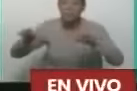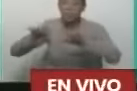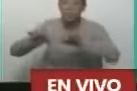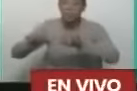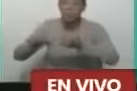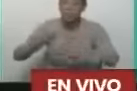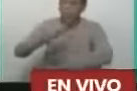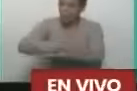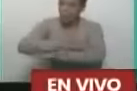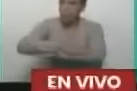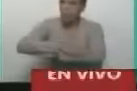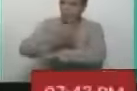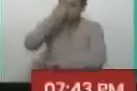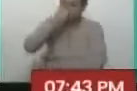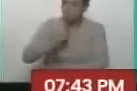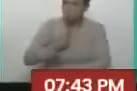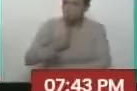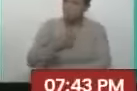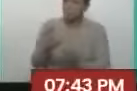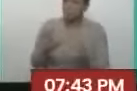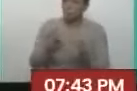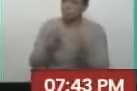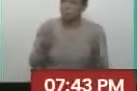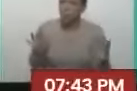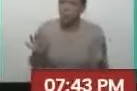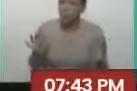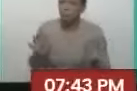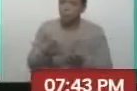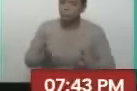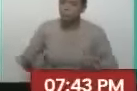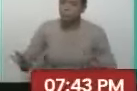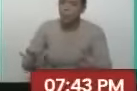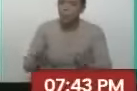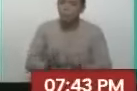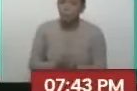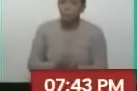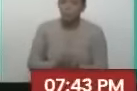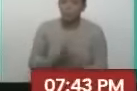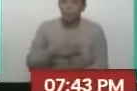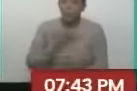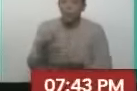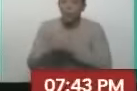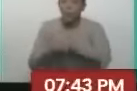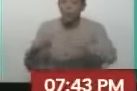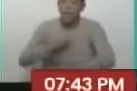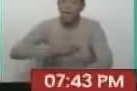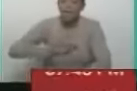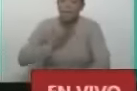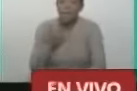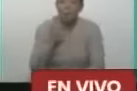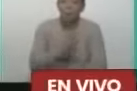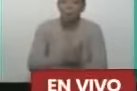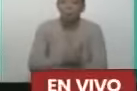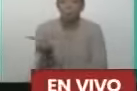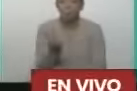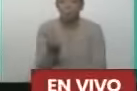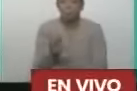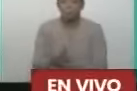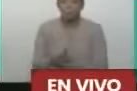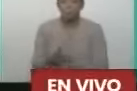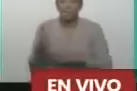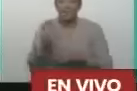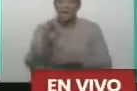actúe como desactivador de la escalada que Guyana tiene contra Venezuela que la